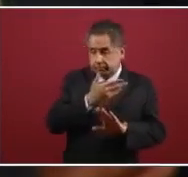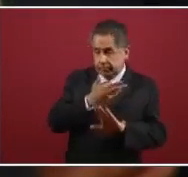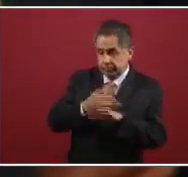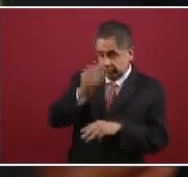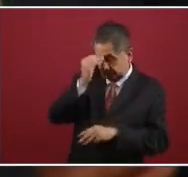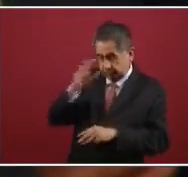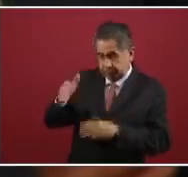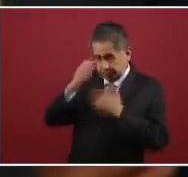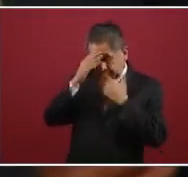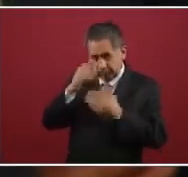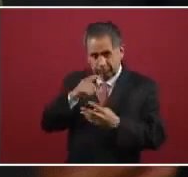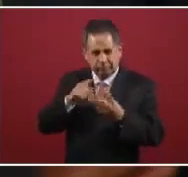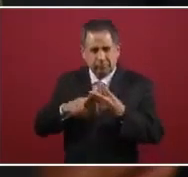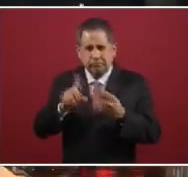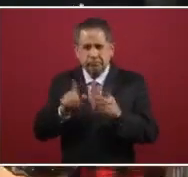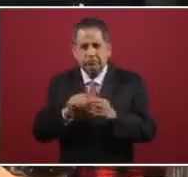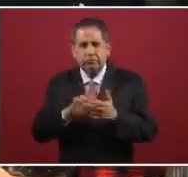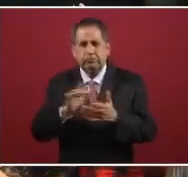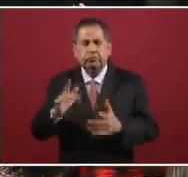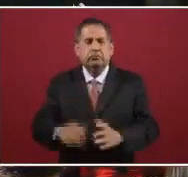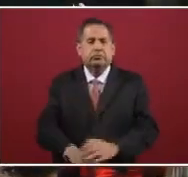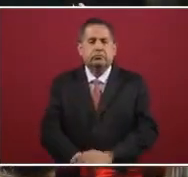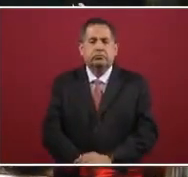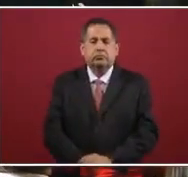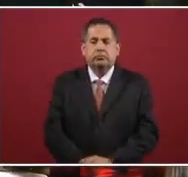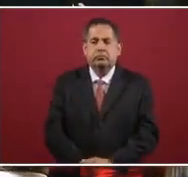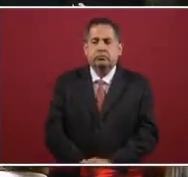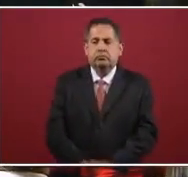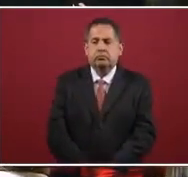de terrorismo. Muchas gracias.